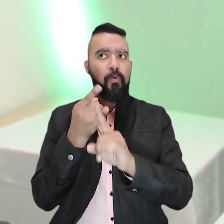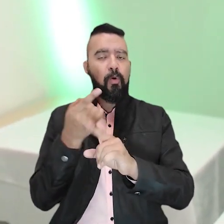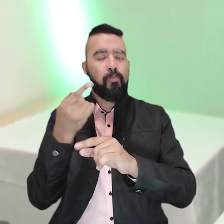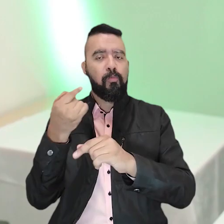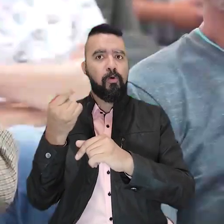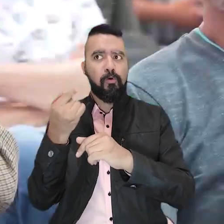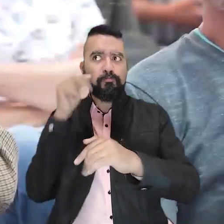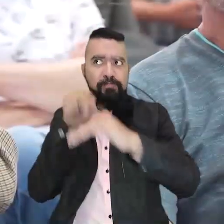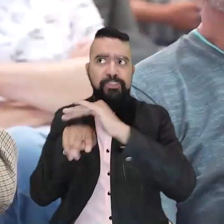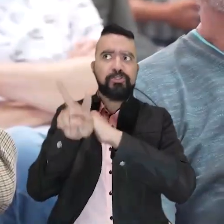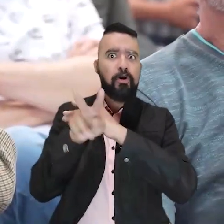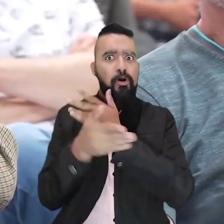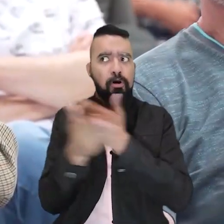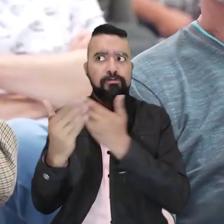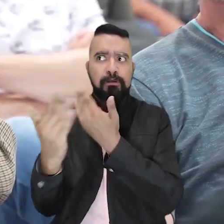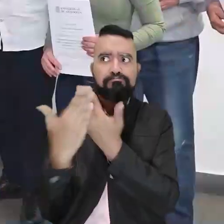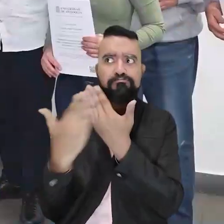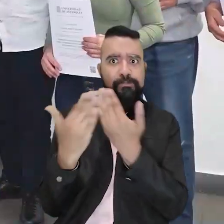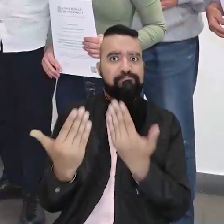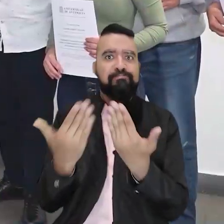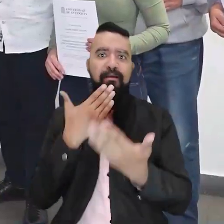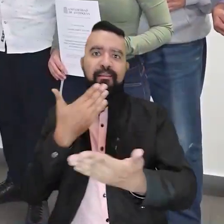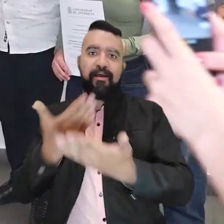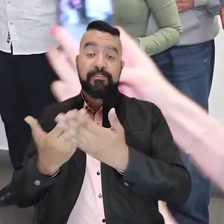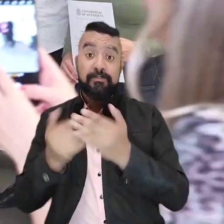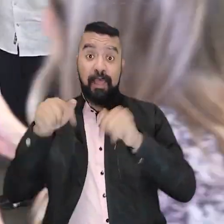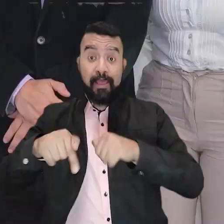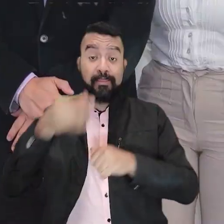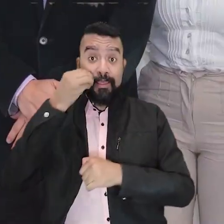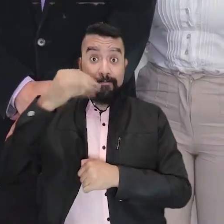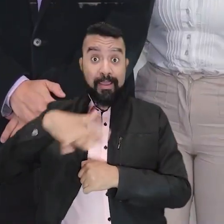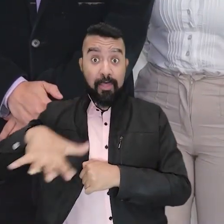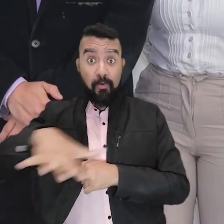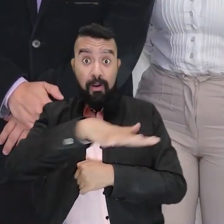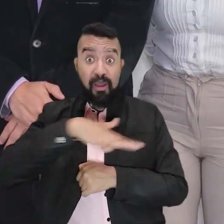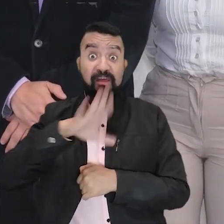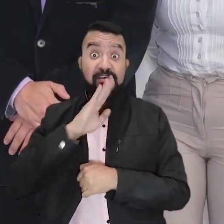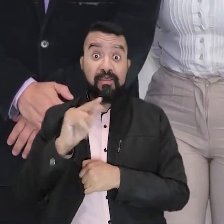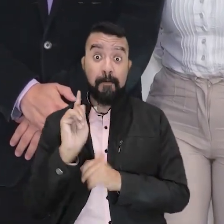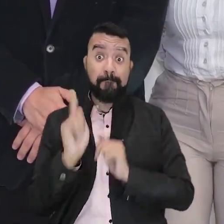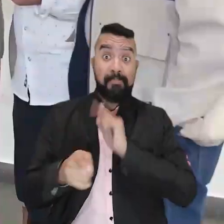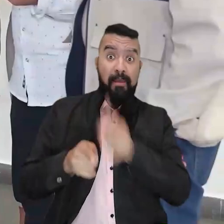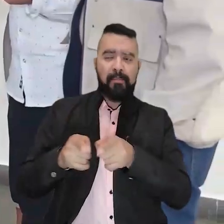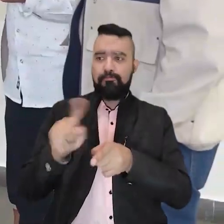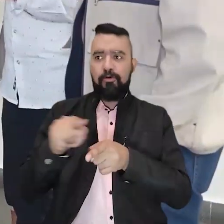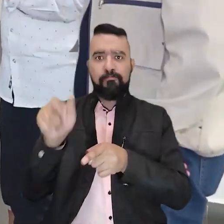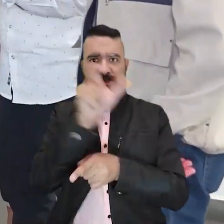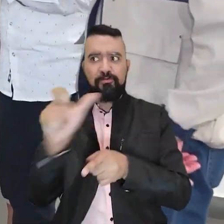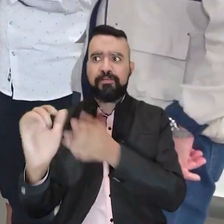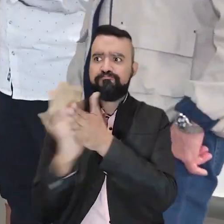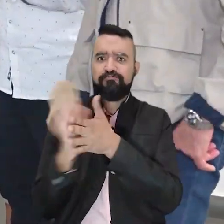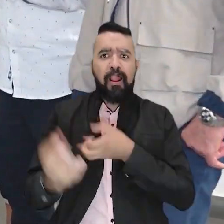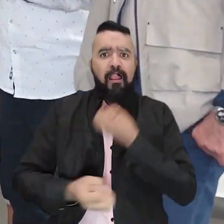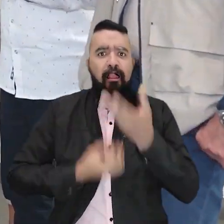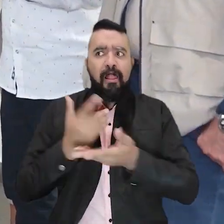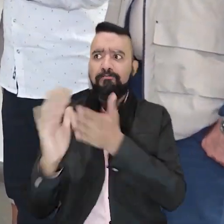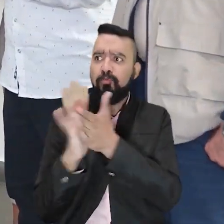construyen el territorio. En Envigado planeamos el desarrollo desde los territorios y de la mano de sus líderes y habitantes para sumar al